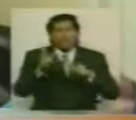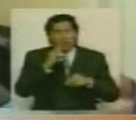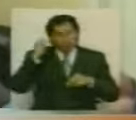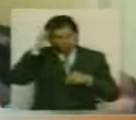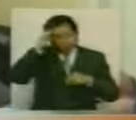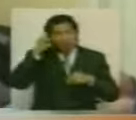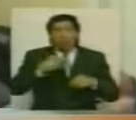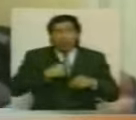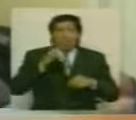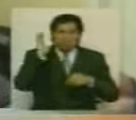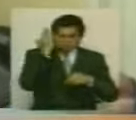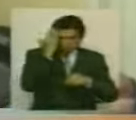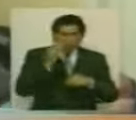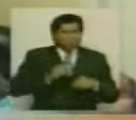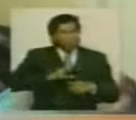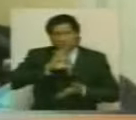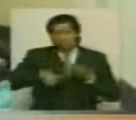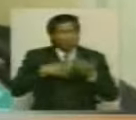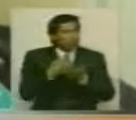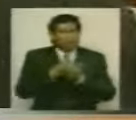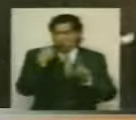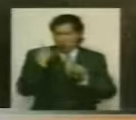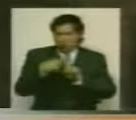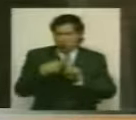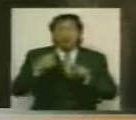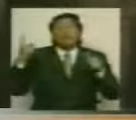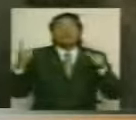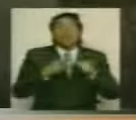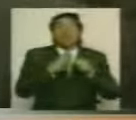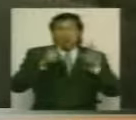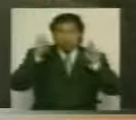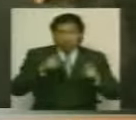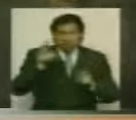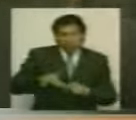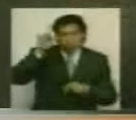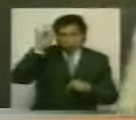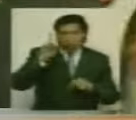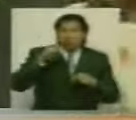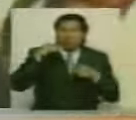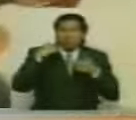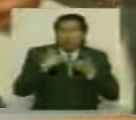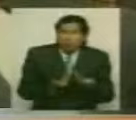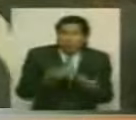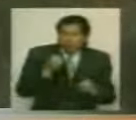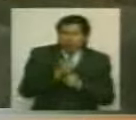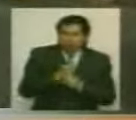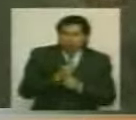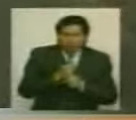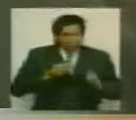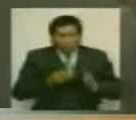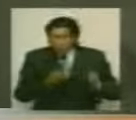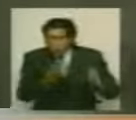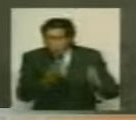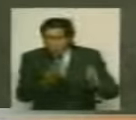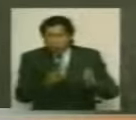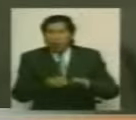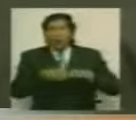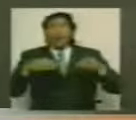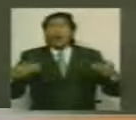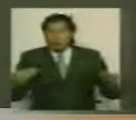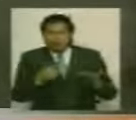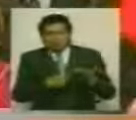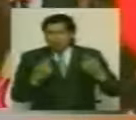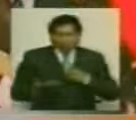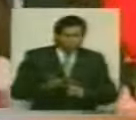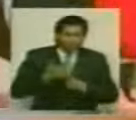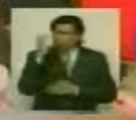mí me parece que es algo absolutamente positivo. Primero deben encontrar un método de trabajo. Segundo, abrir el debate nacional